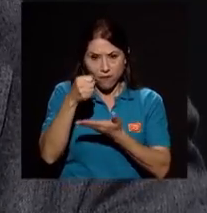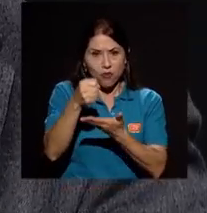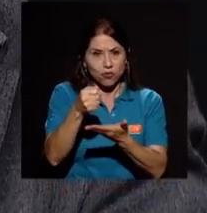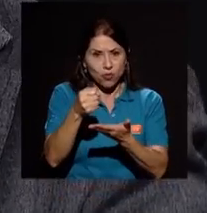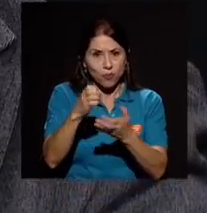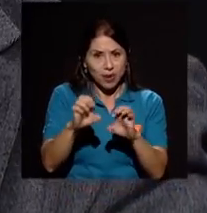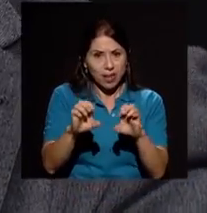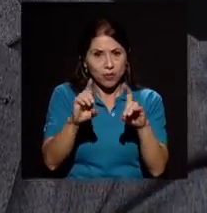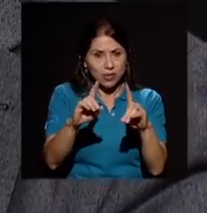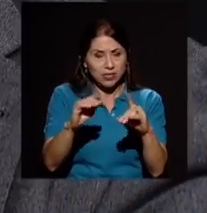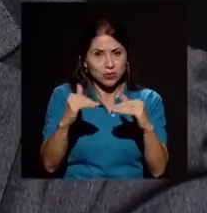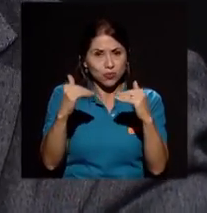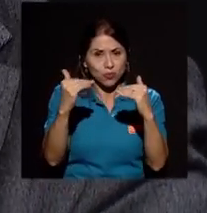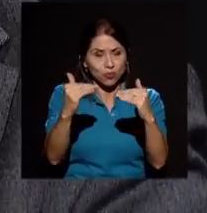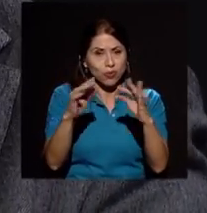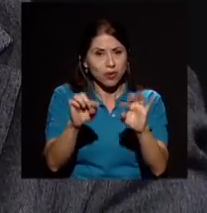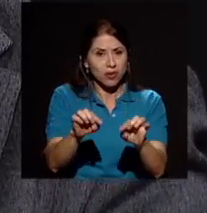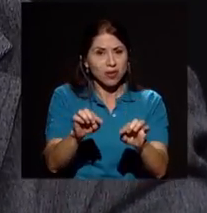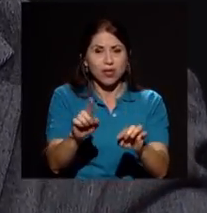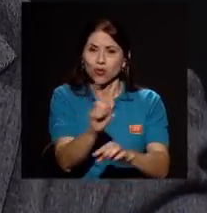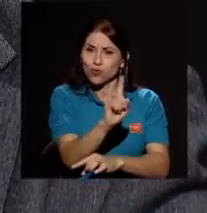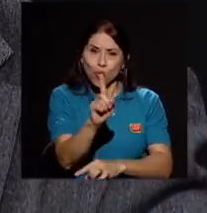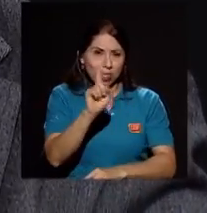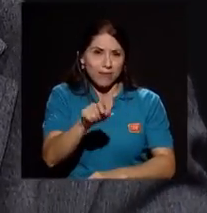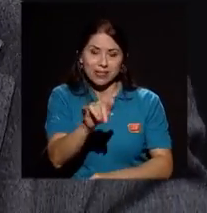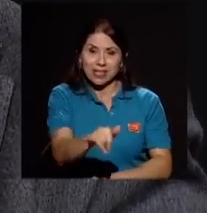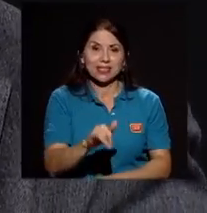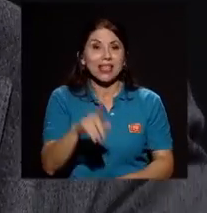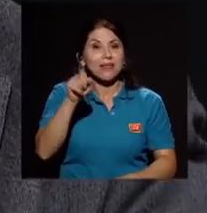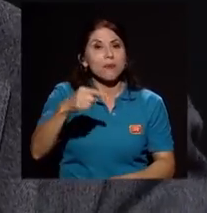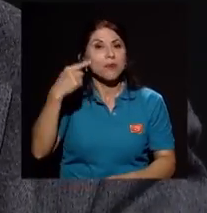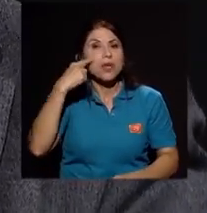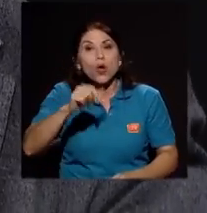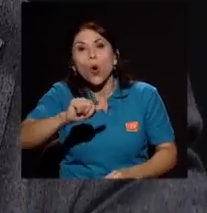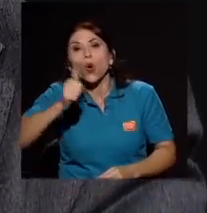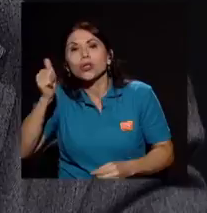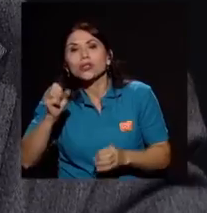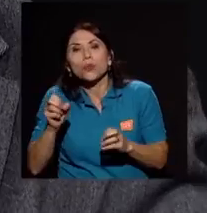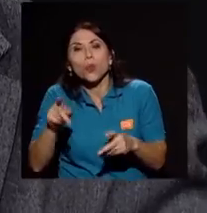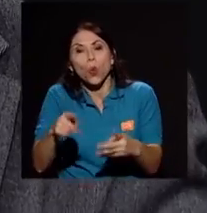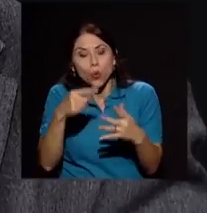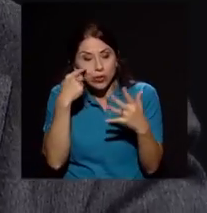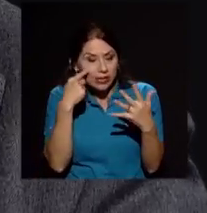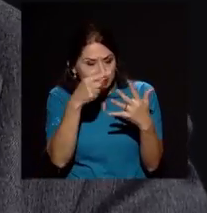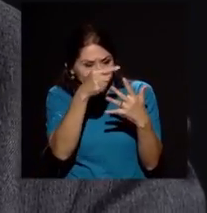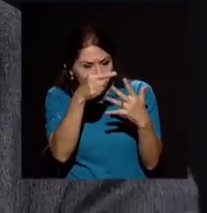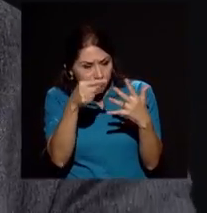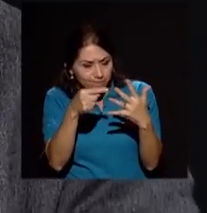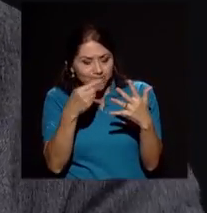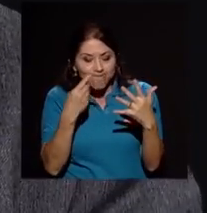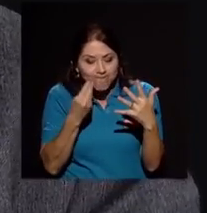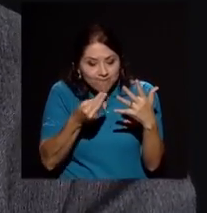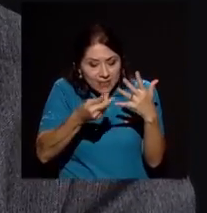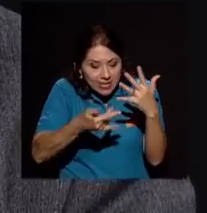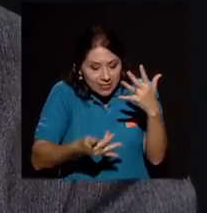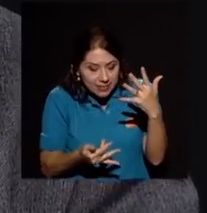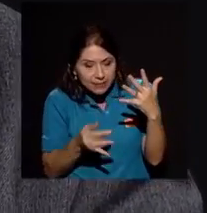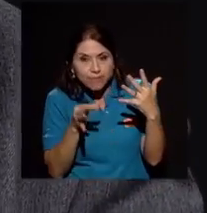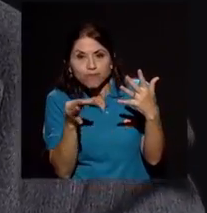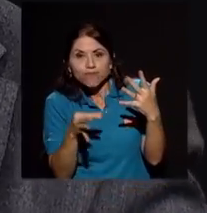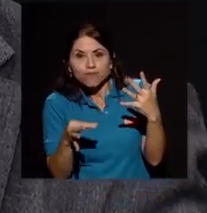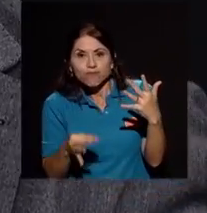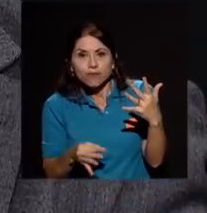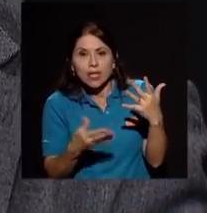tenemos que buscar mecanismos alternos que incentiven a las instituciones que pueden proveer el recurso humano que necesitamos ahora